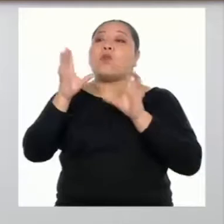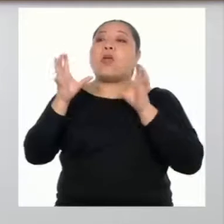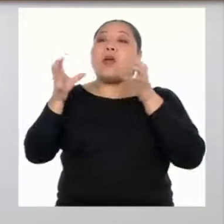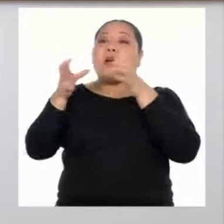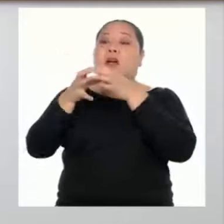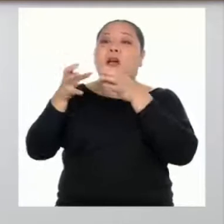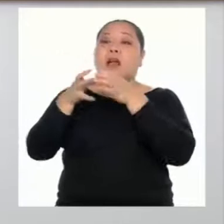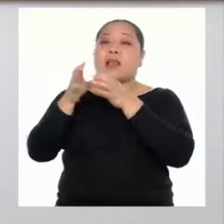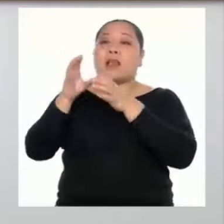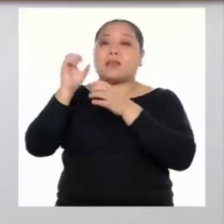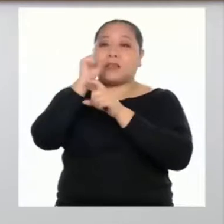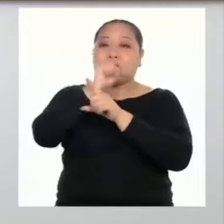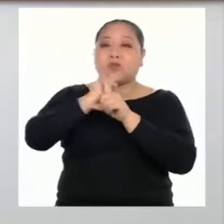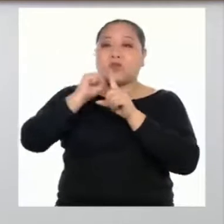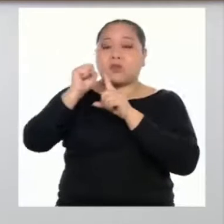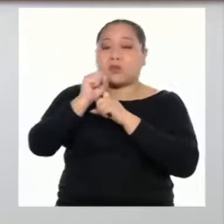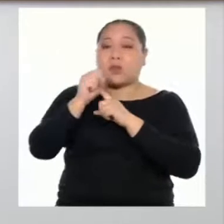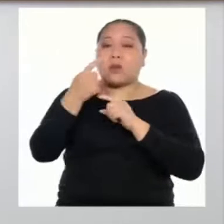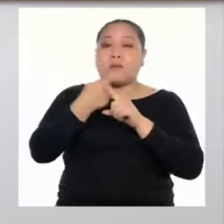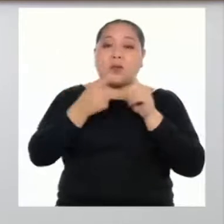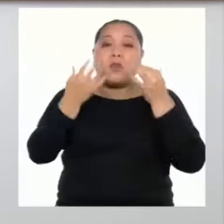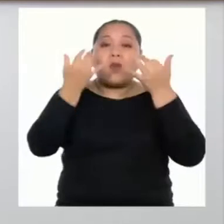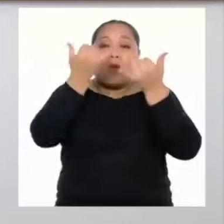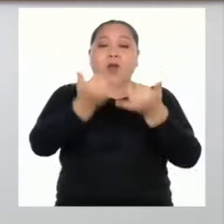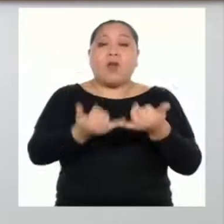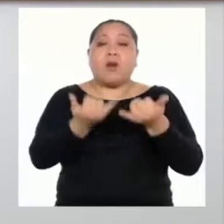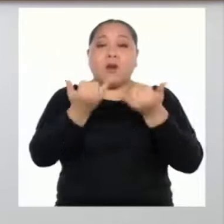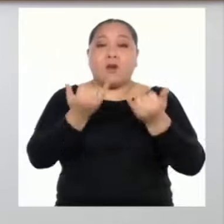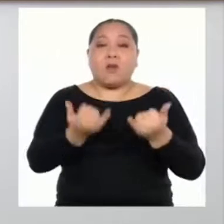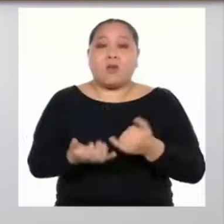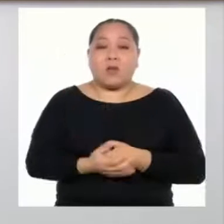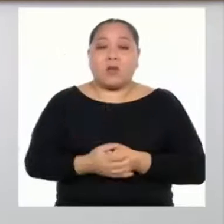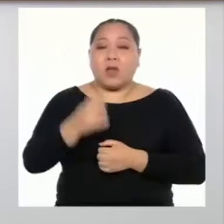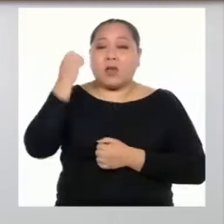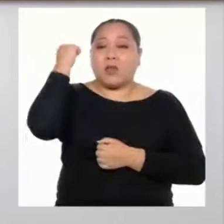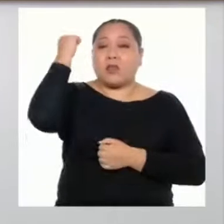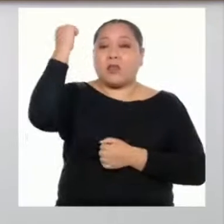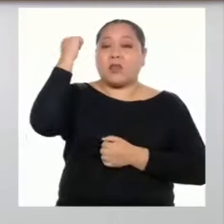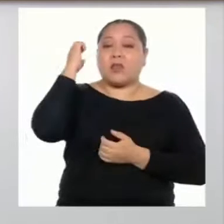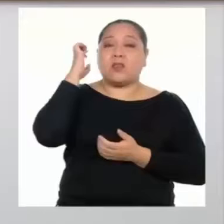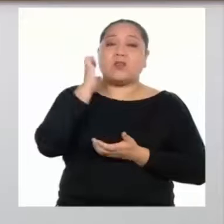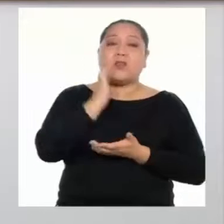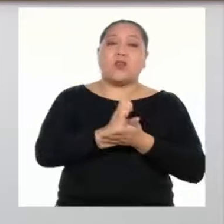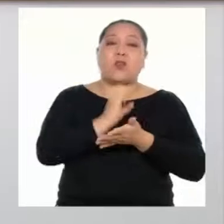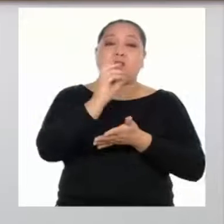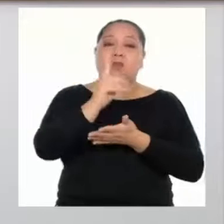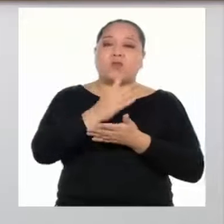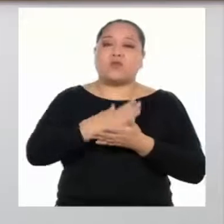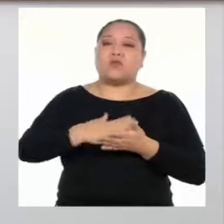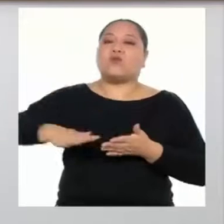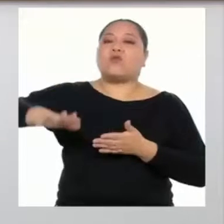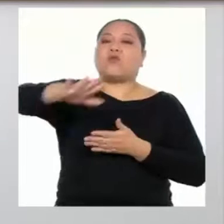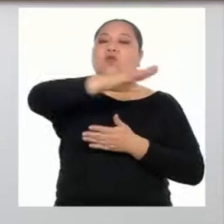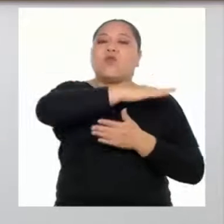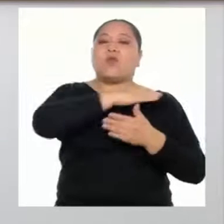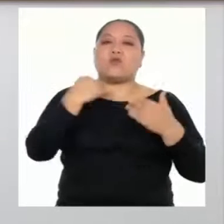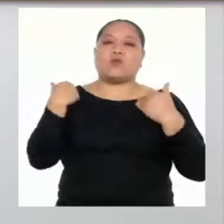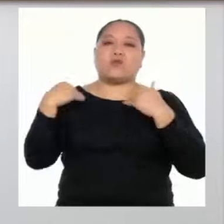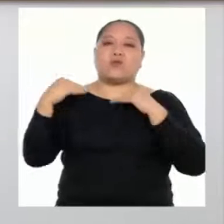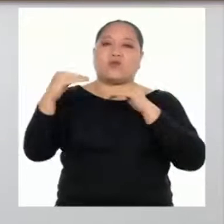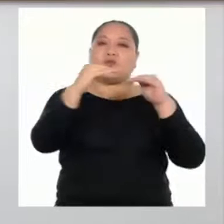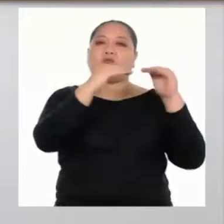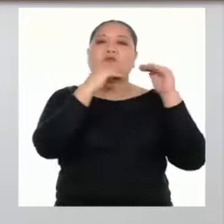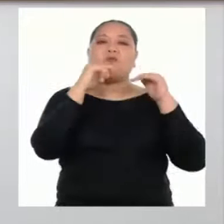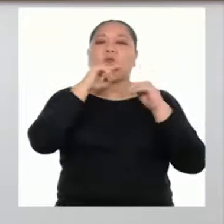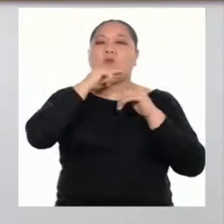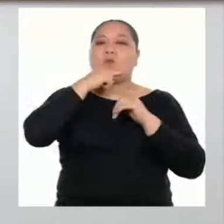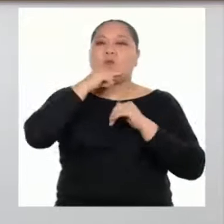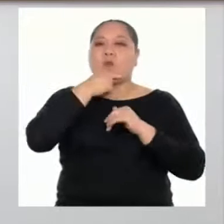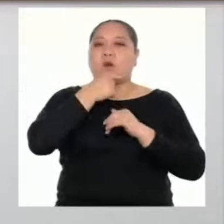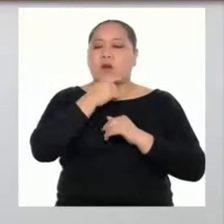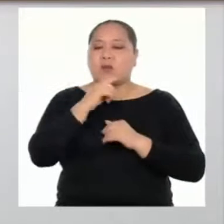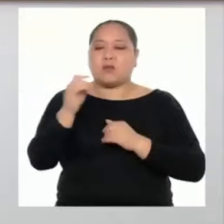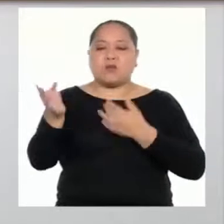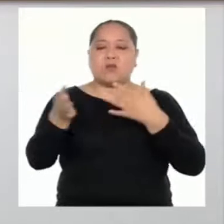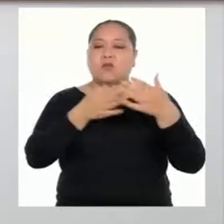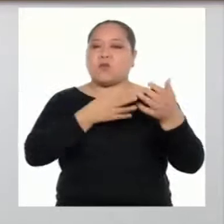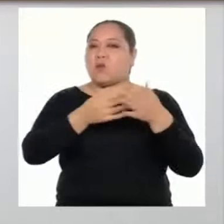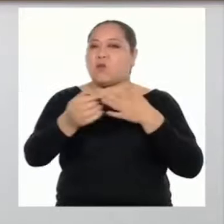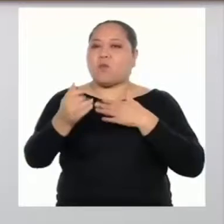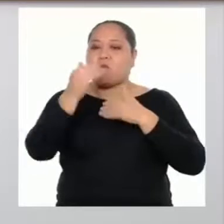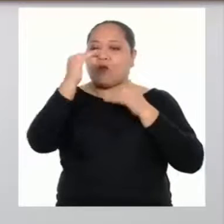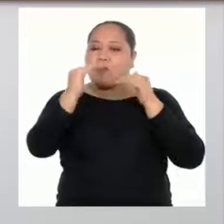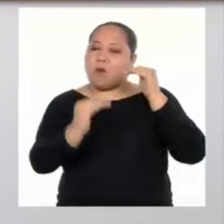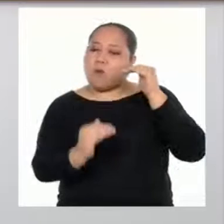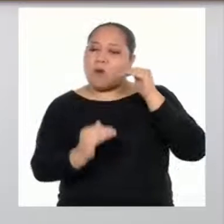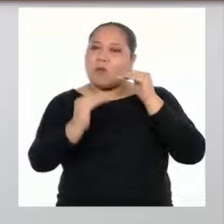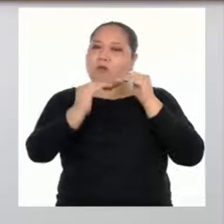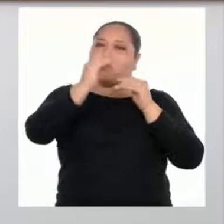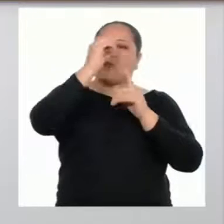social, mientras que en la actualidad el derecho a la educación lo tienen todas las mujeres sin